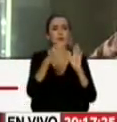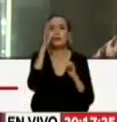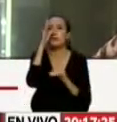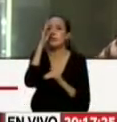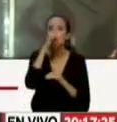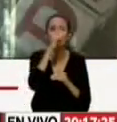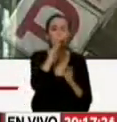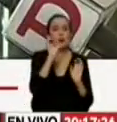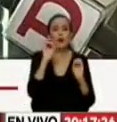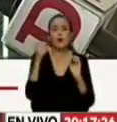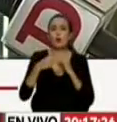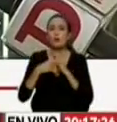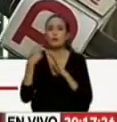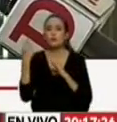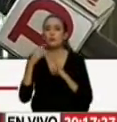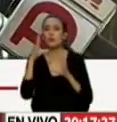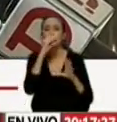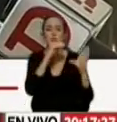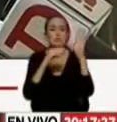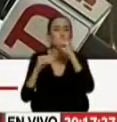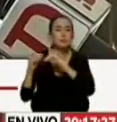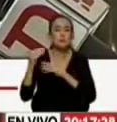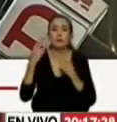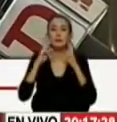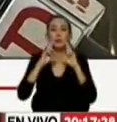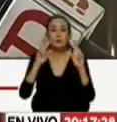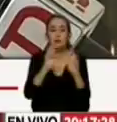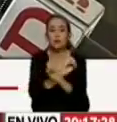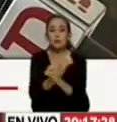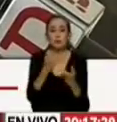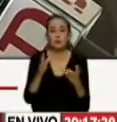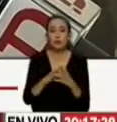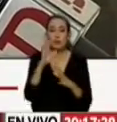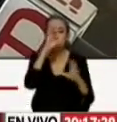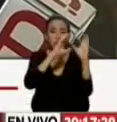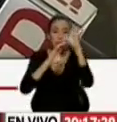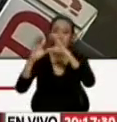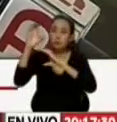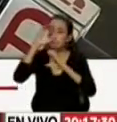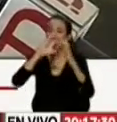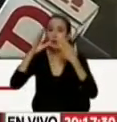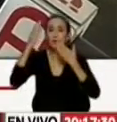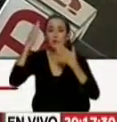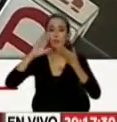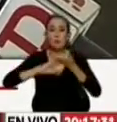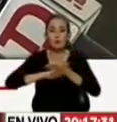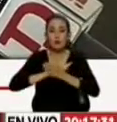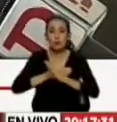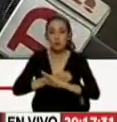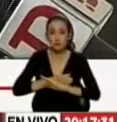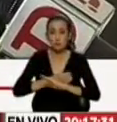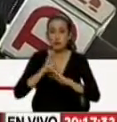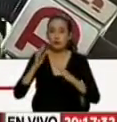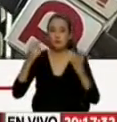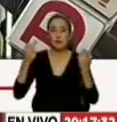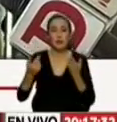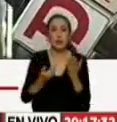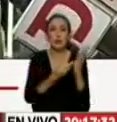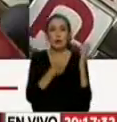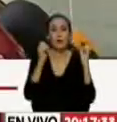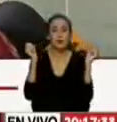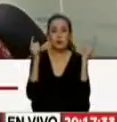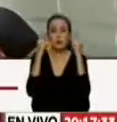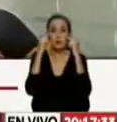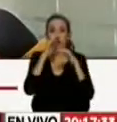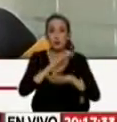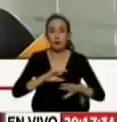pocos resultados. Nos hace pensar de que efectivamente podría haber persecución, mucho más si luego de tanto escándalo resulta que no encuentran nada.